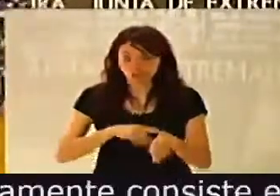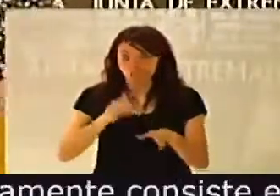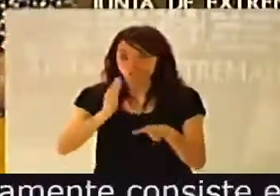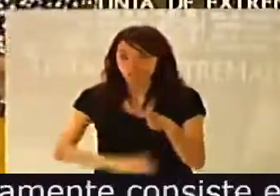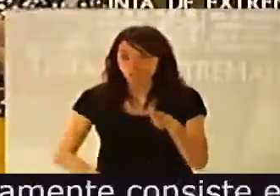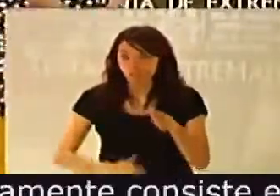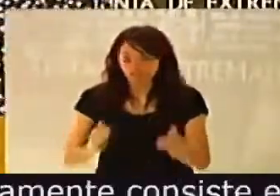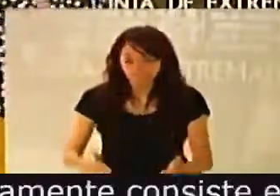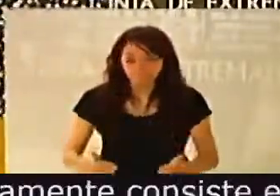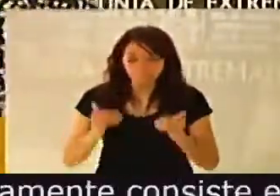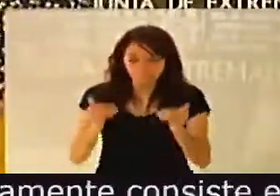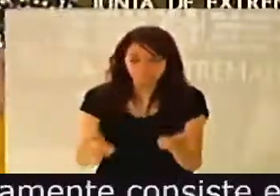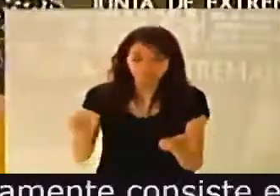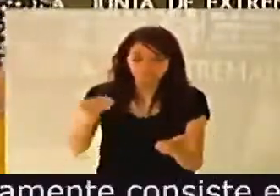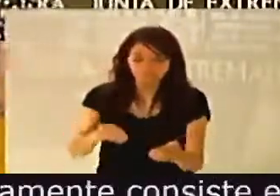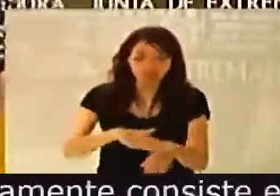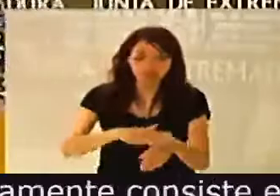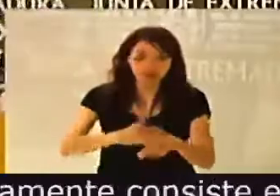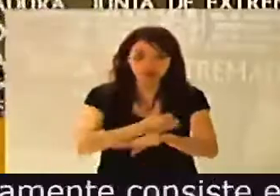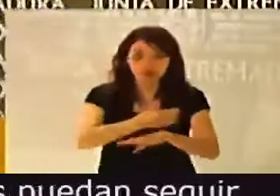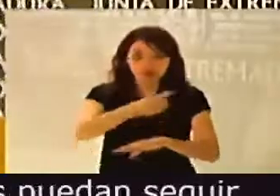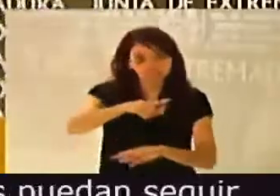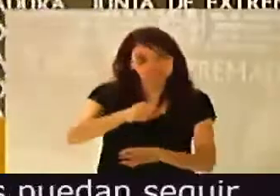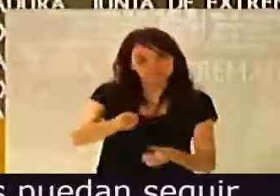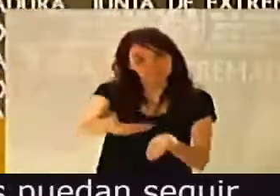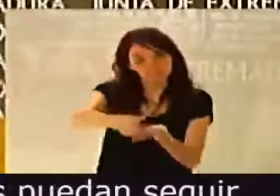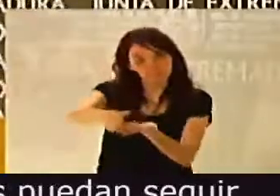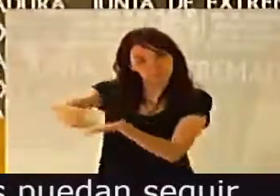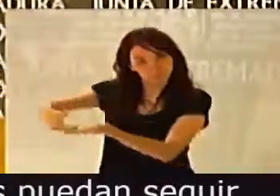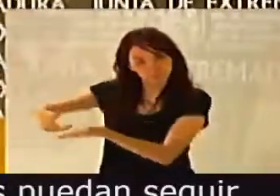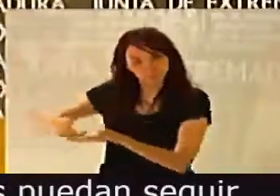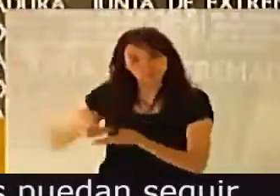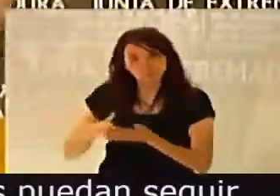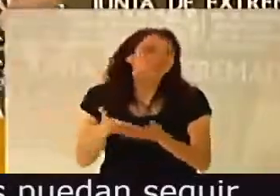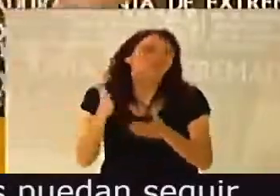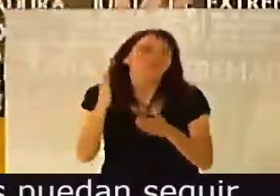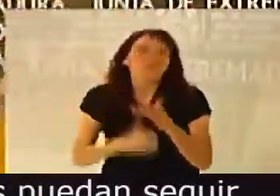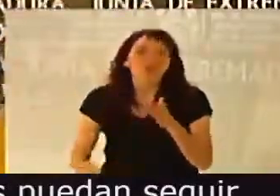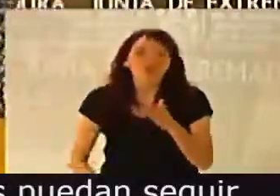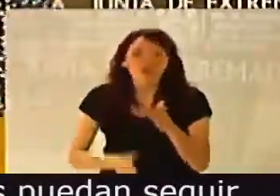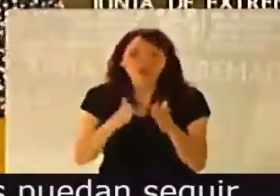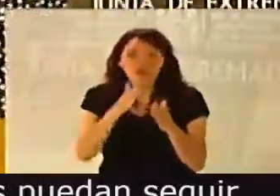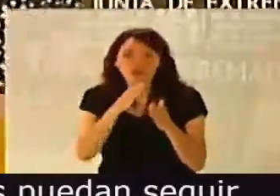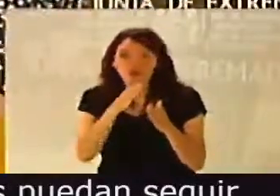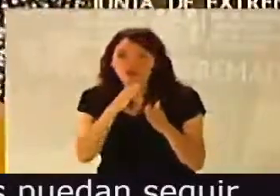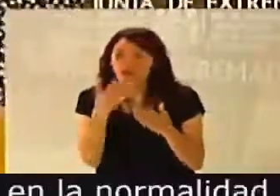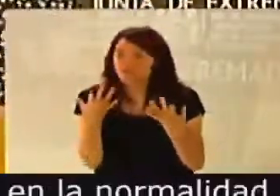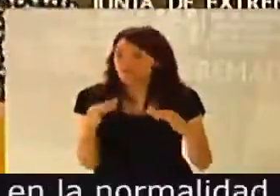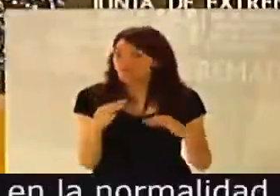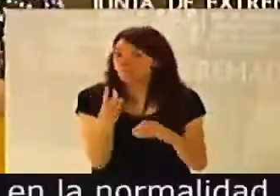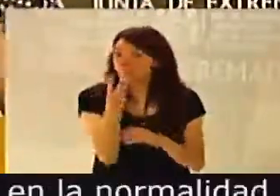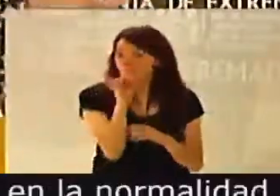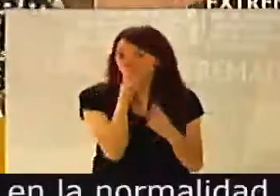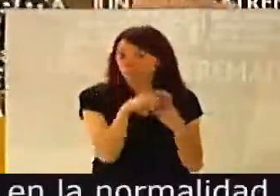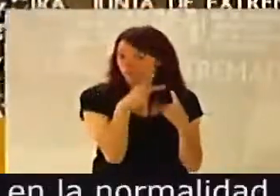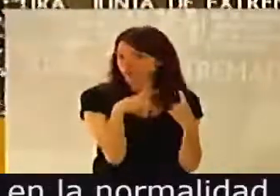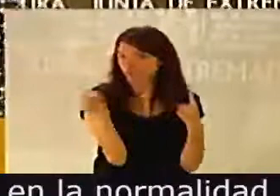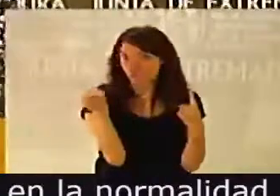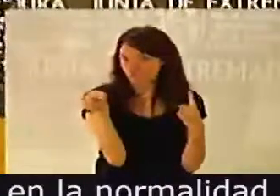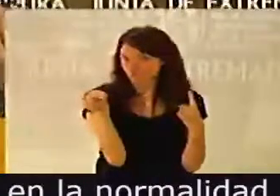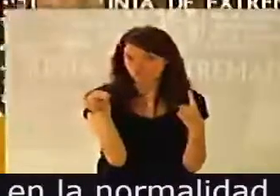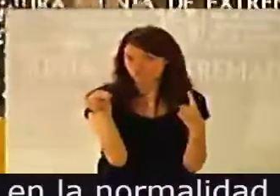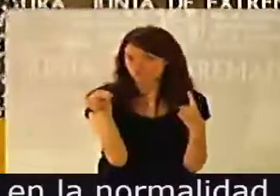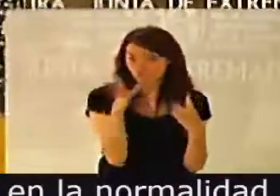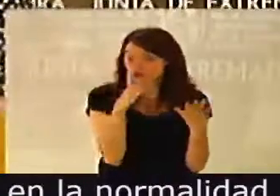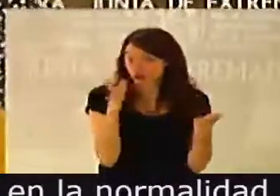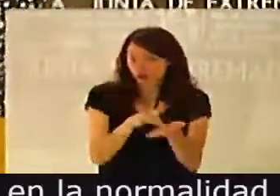ciudadanos puedan seguir proponiendo medallas de Extremadura. El plazo en la normalidad se cerraba el 30 de mayo, al estar en situación de